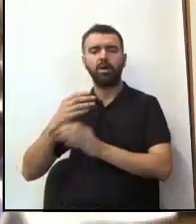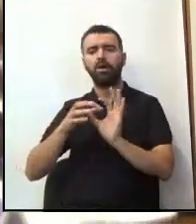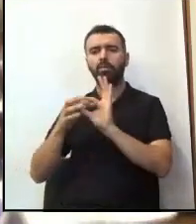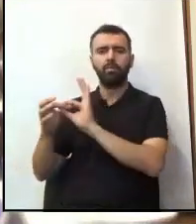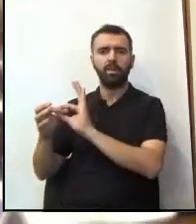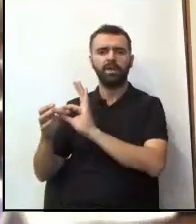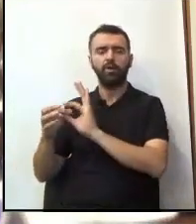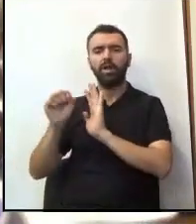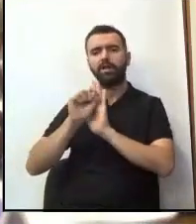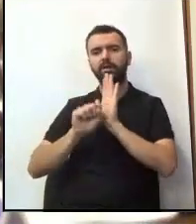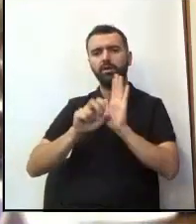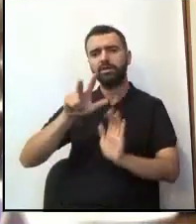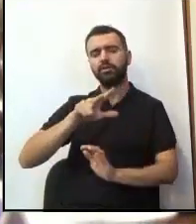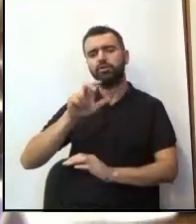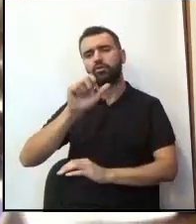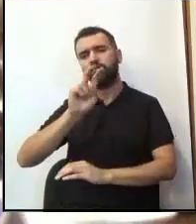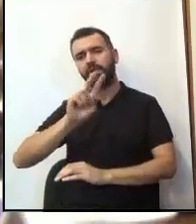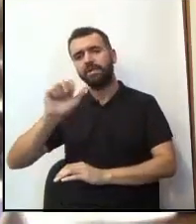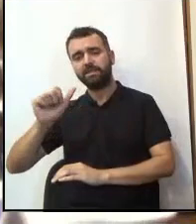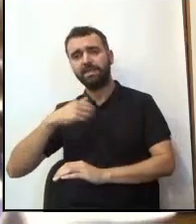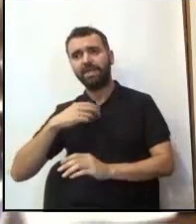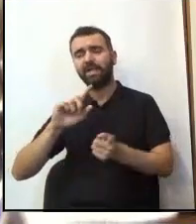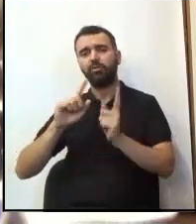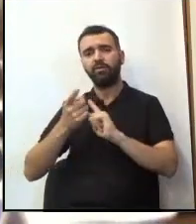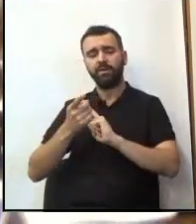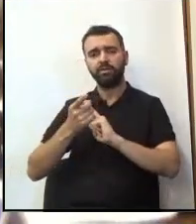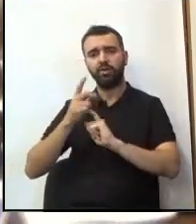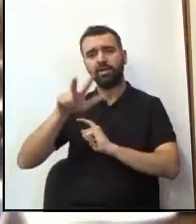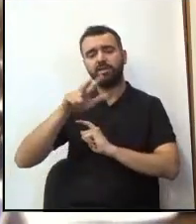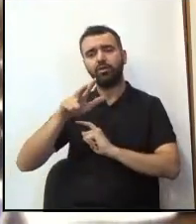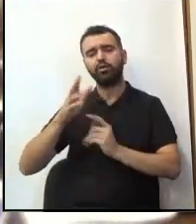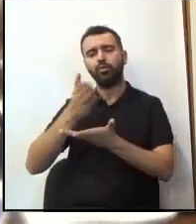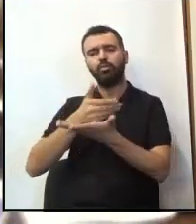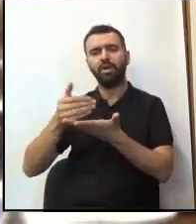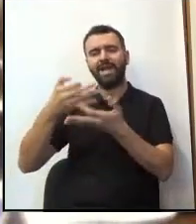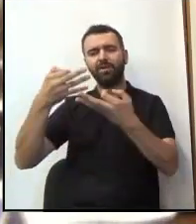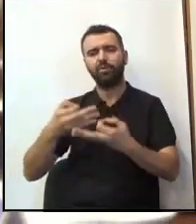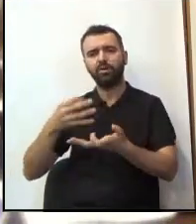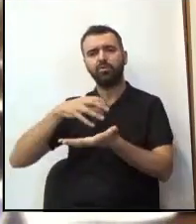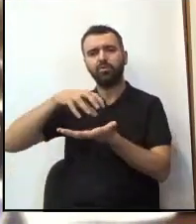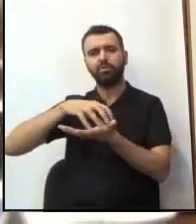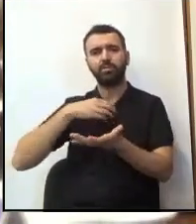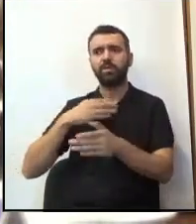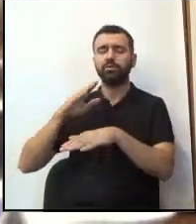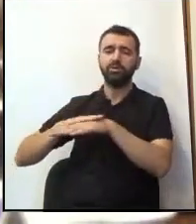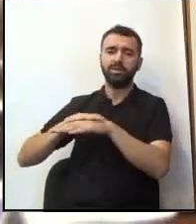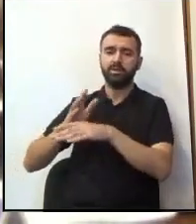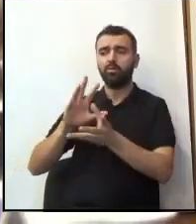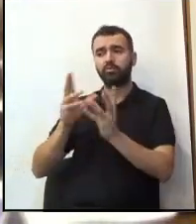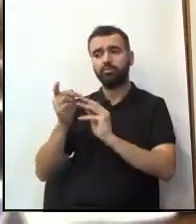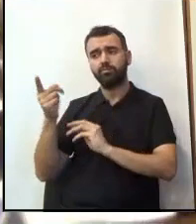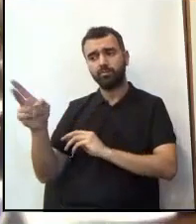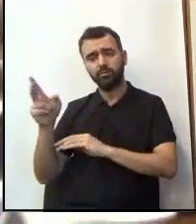artículos 18 y 26 de la modificación 18 del Plan Regulador Comunal. Solicito por su intermedio,